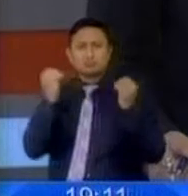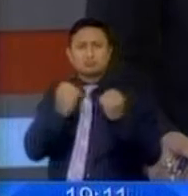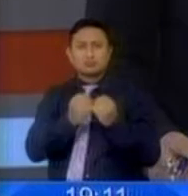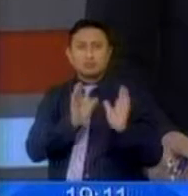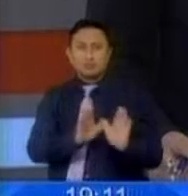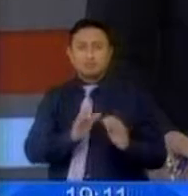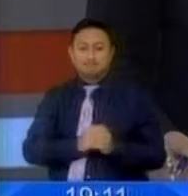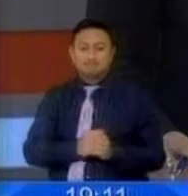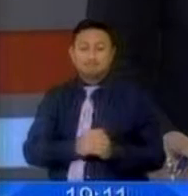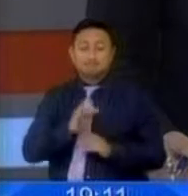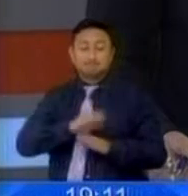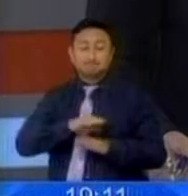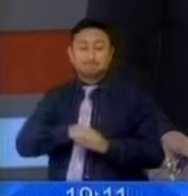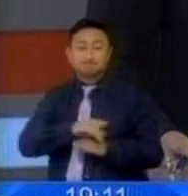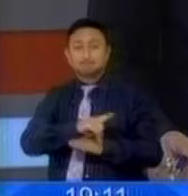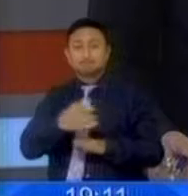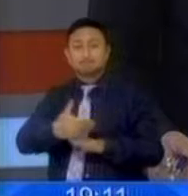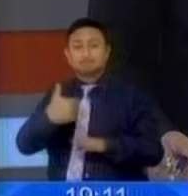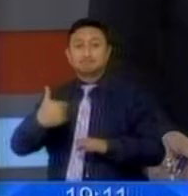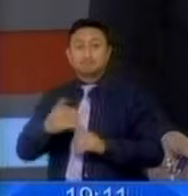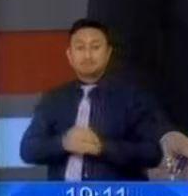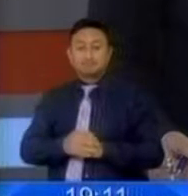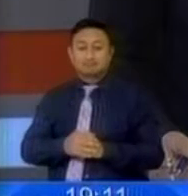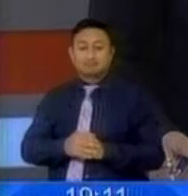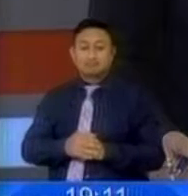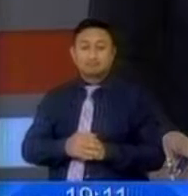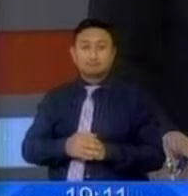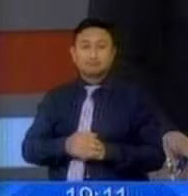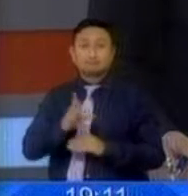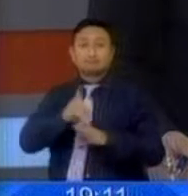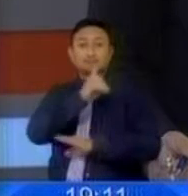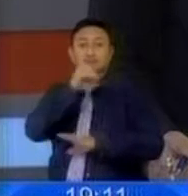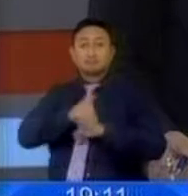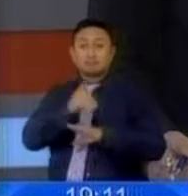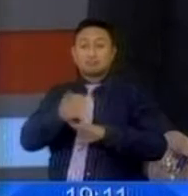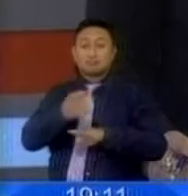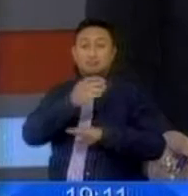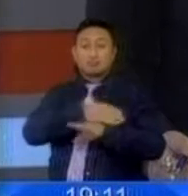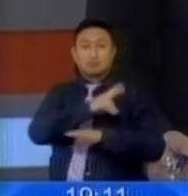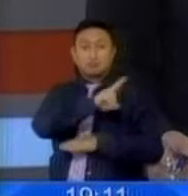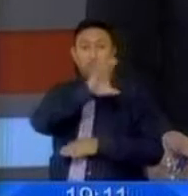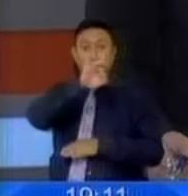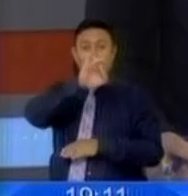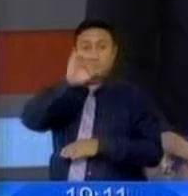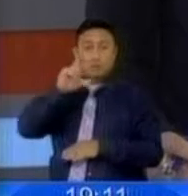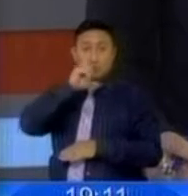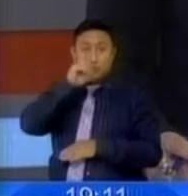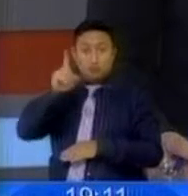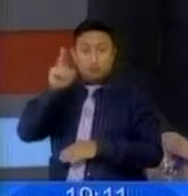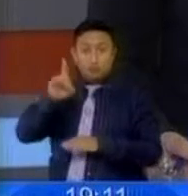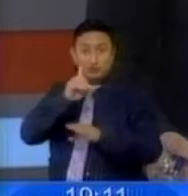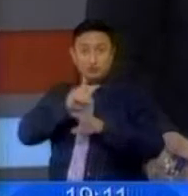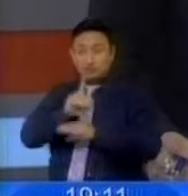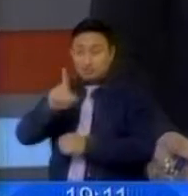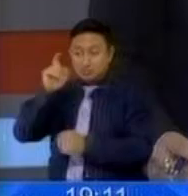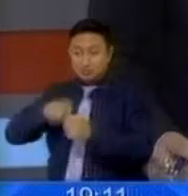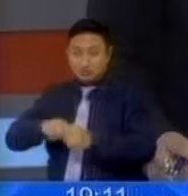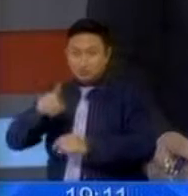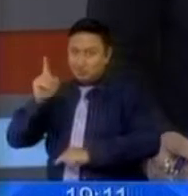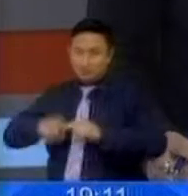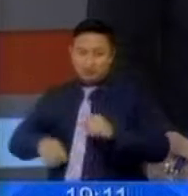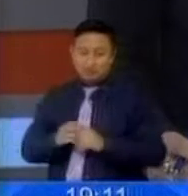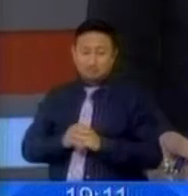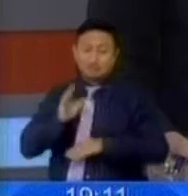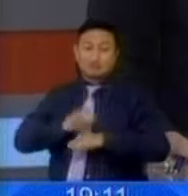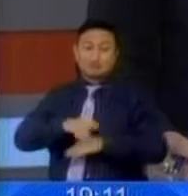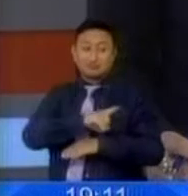política. Esto luego de que resolviera no inscribir la directiva elegida el pasado 28 de julio en razón de que existirían quejas de